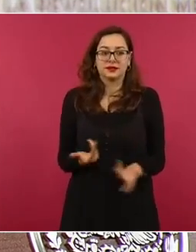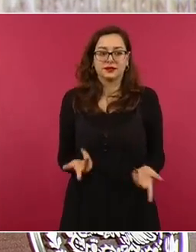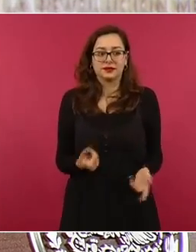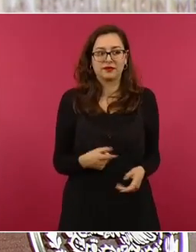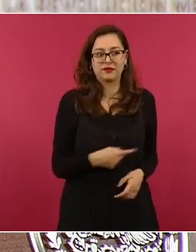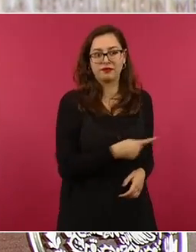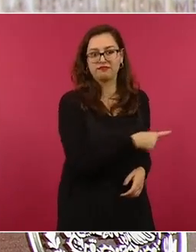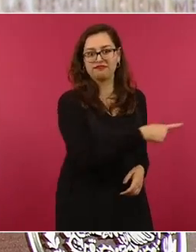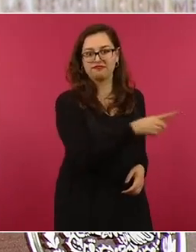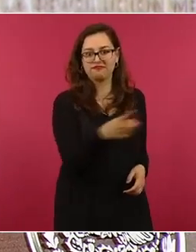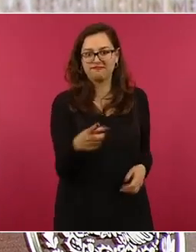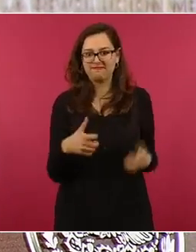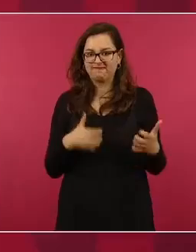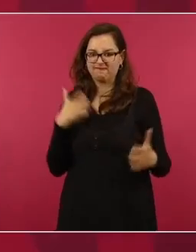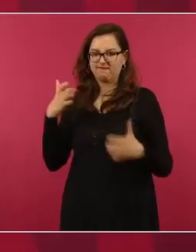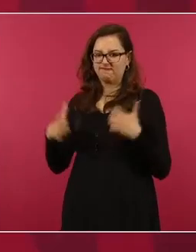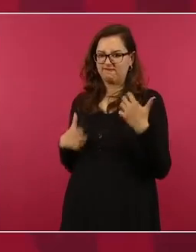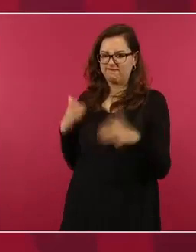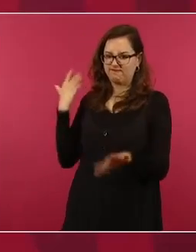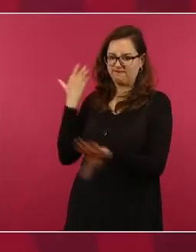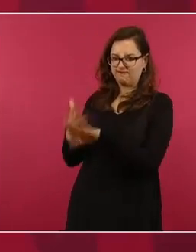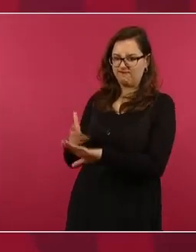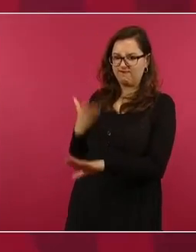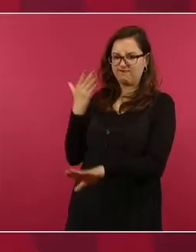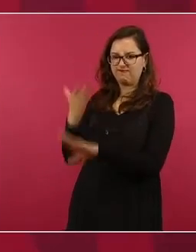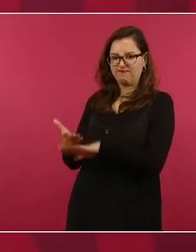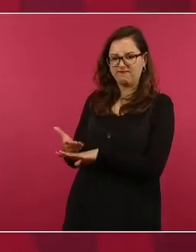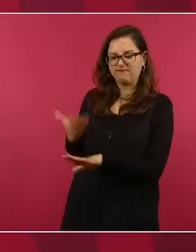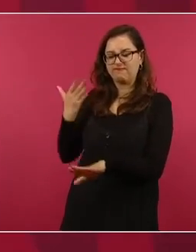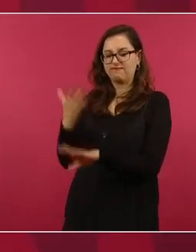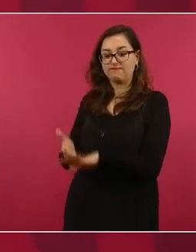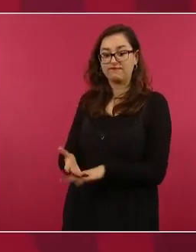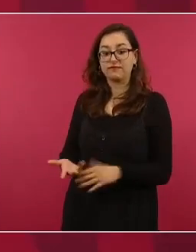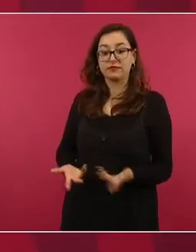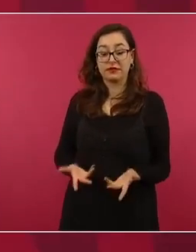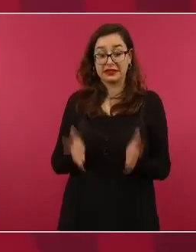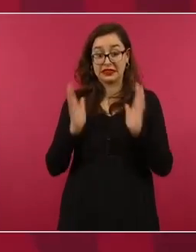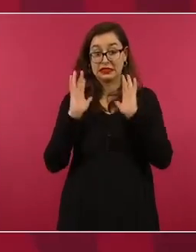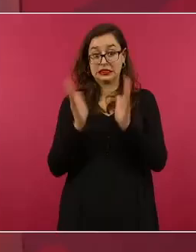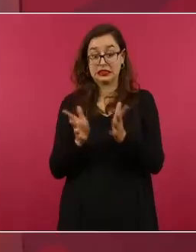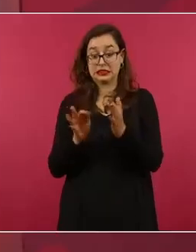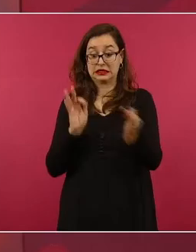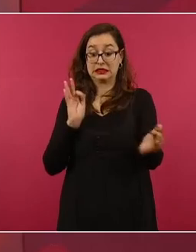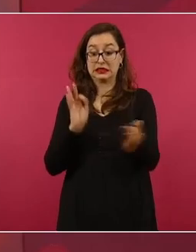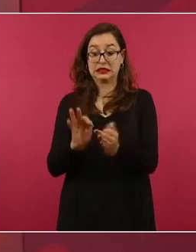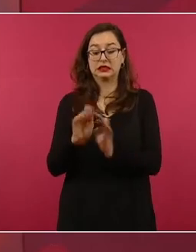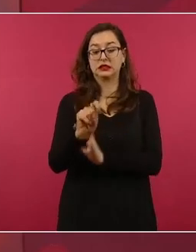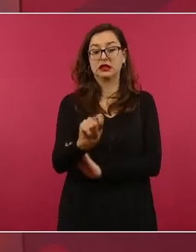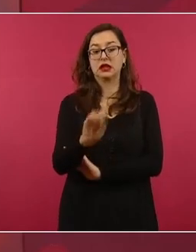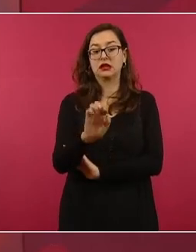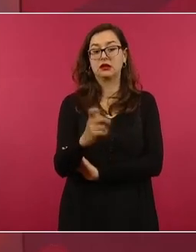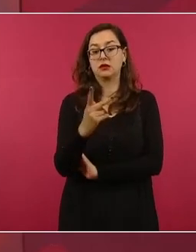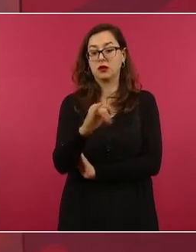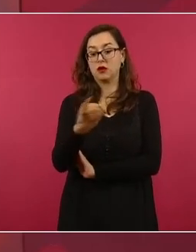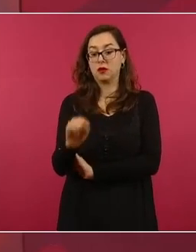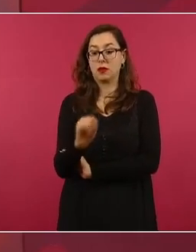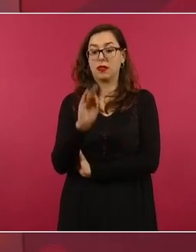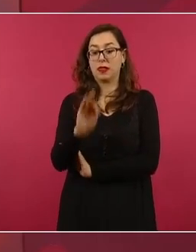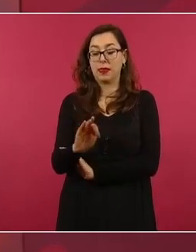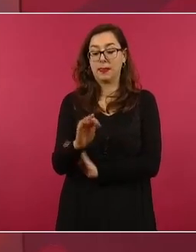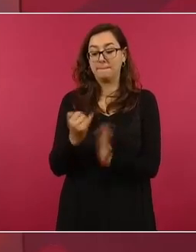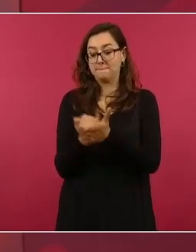decidir el Tribunal Electoral, empiezan con esto, con esas campañas.